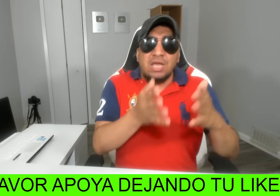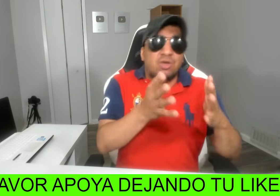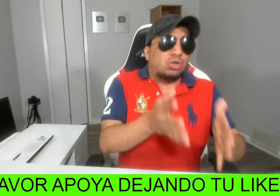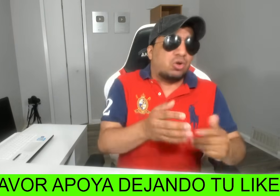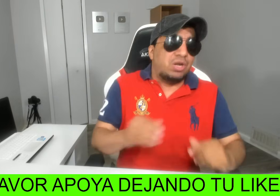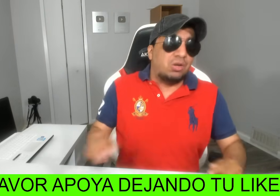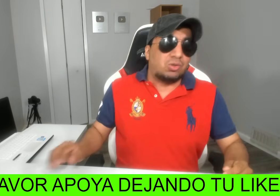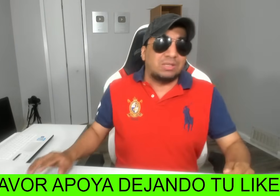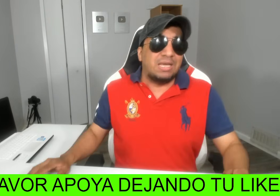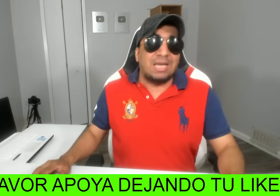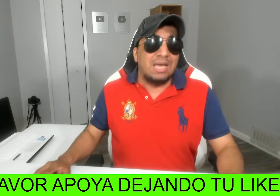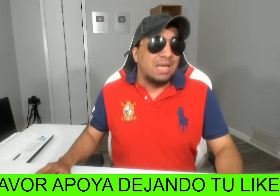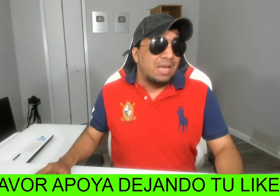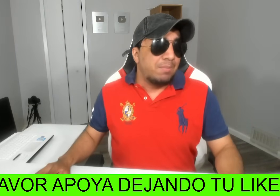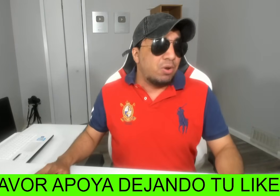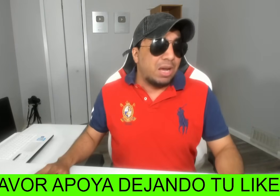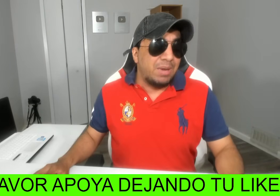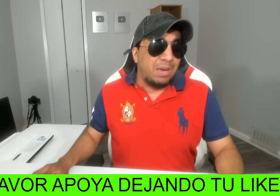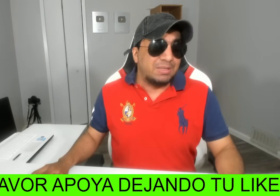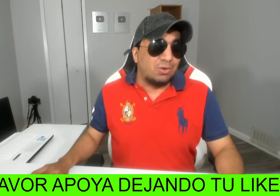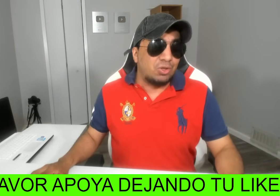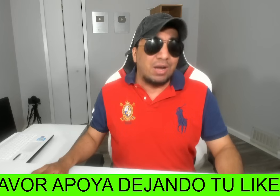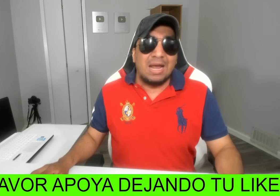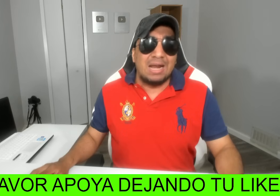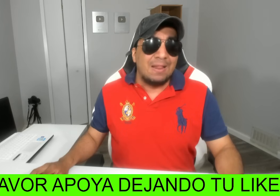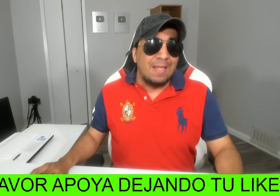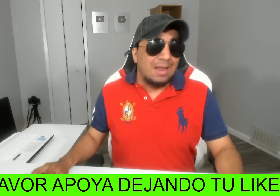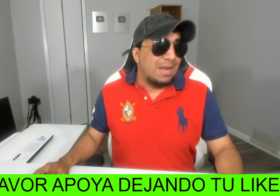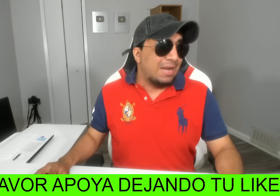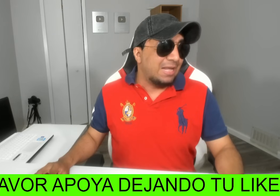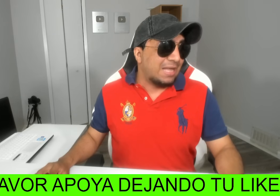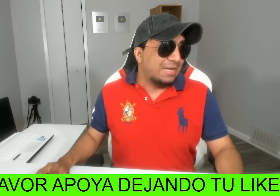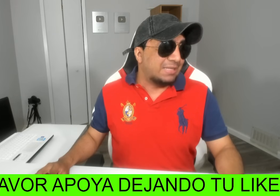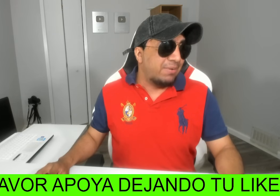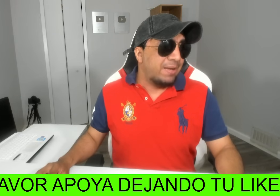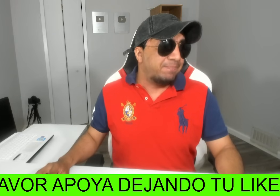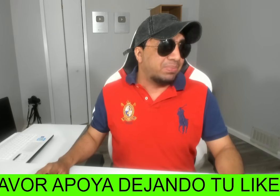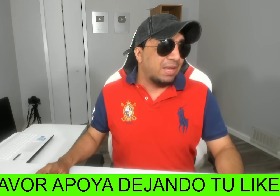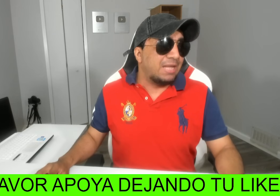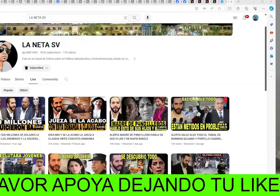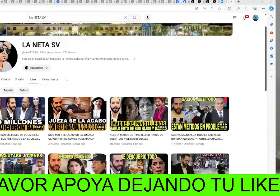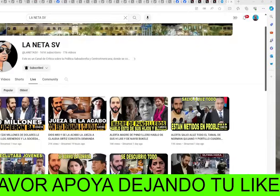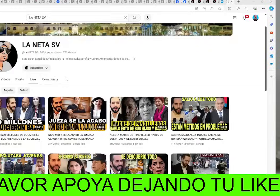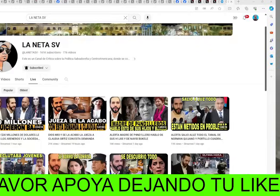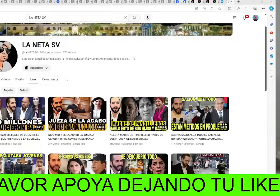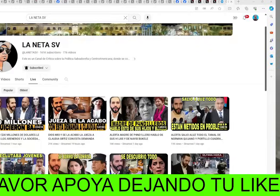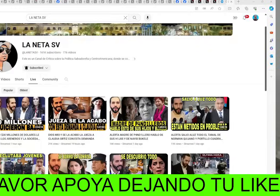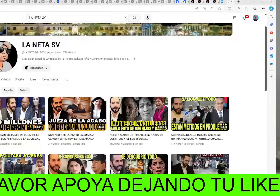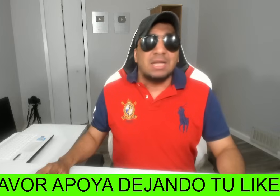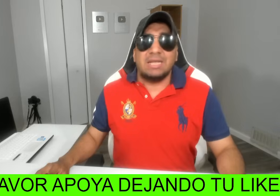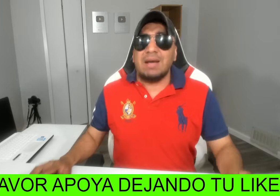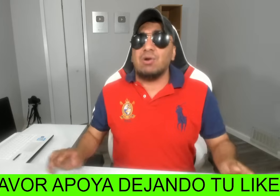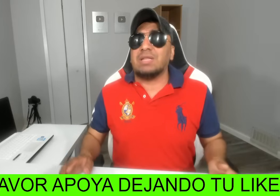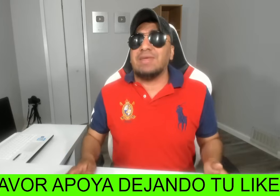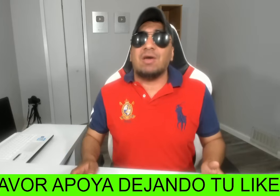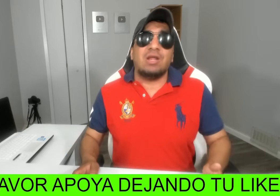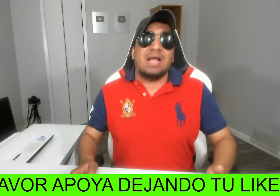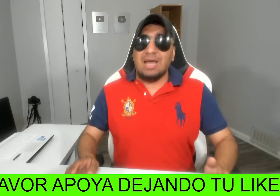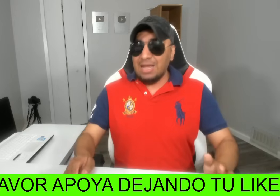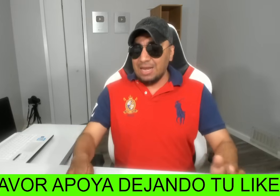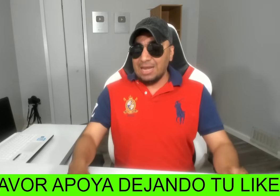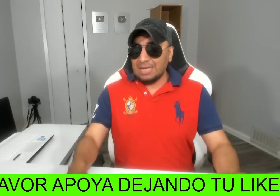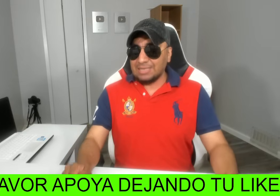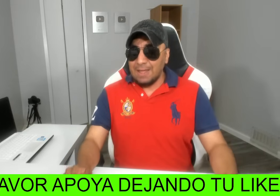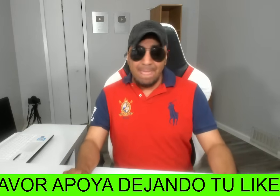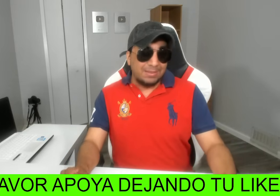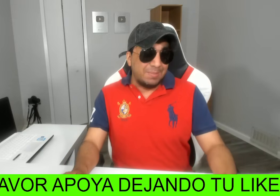contra y otros neutros. Así que búscame en mi segundo canal, La Neta SB. Es de gratis, es de choto. Debajo de este video les